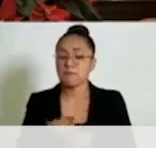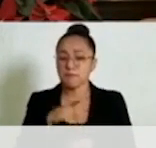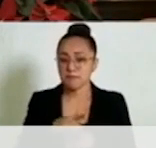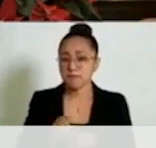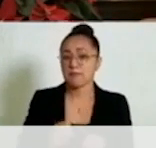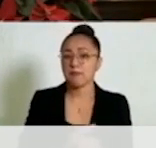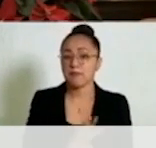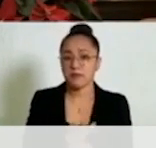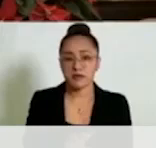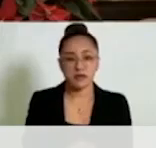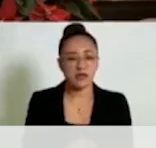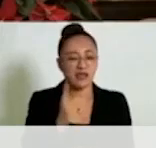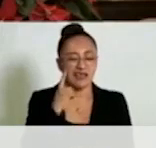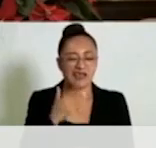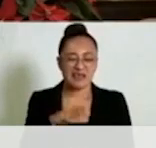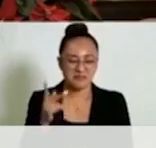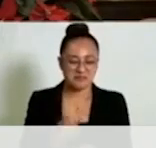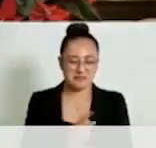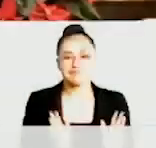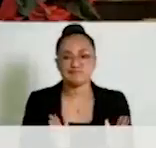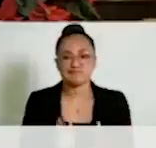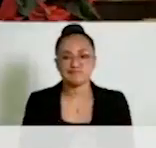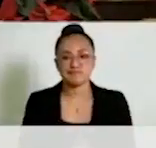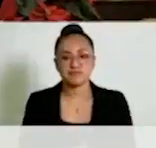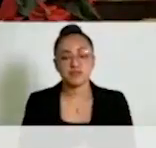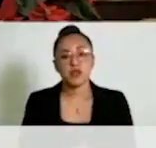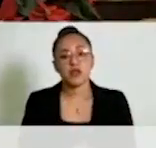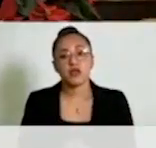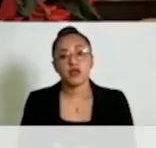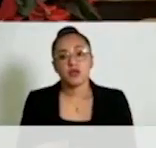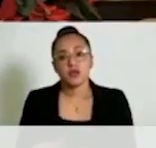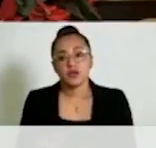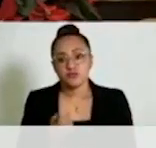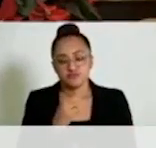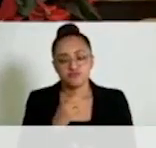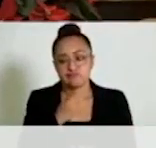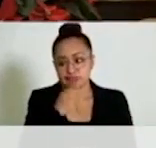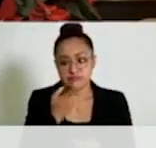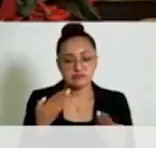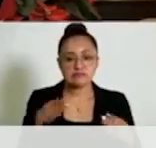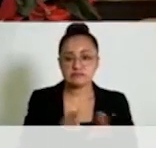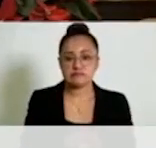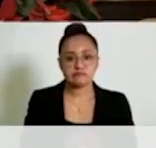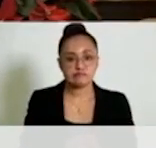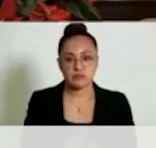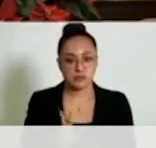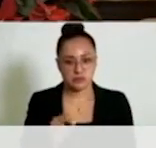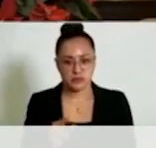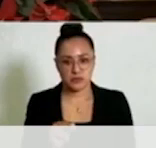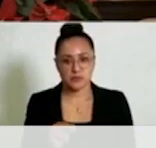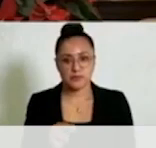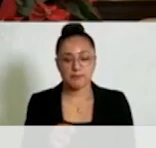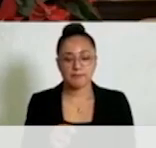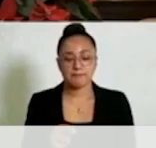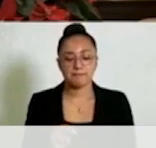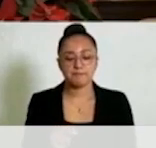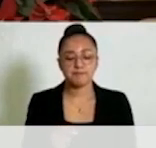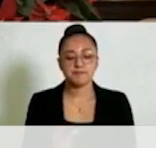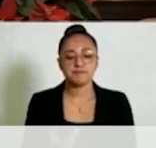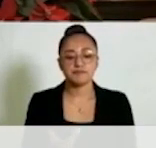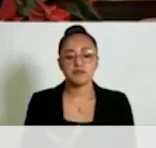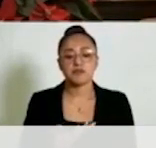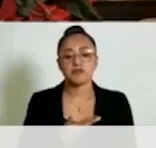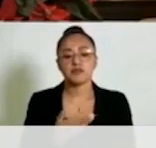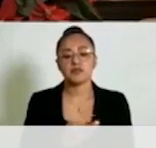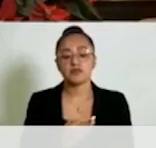No le perdamos el miedo al COVID. No estoy hablando de cerrar. Estoy hablando de que